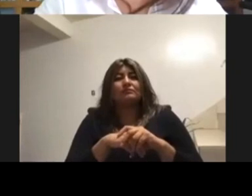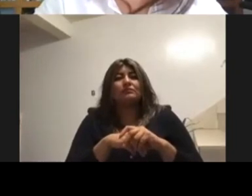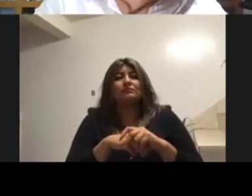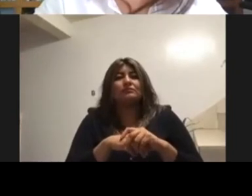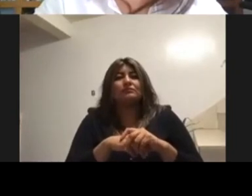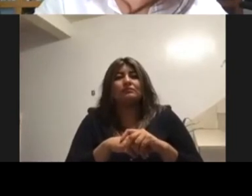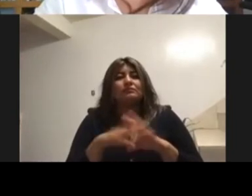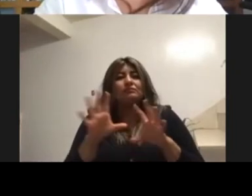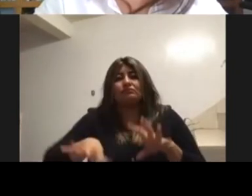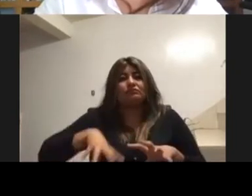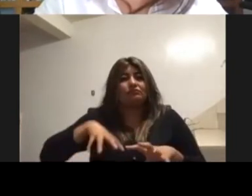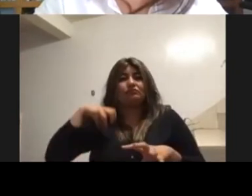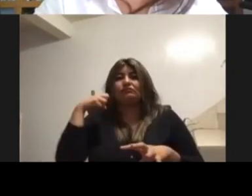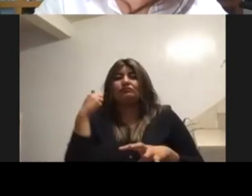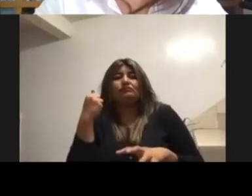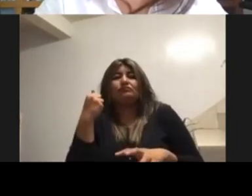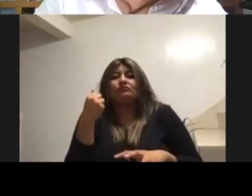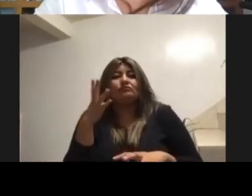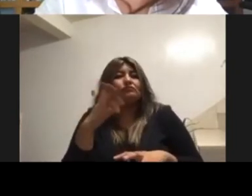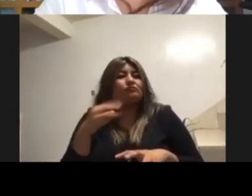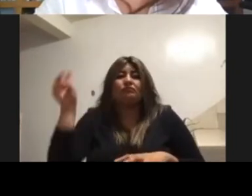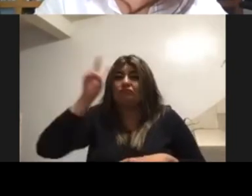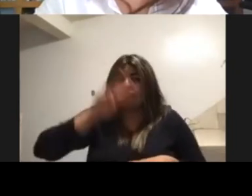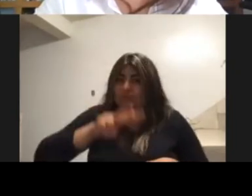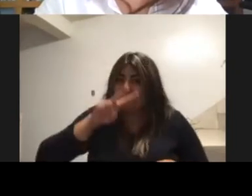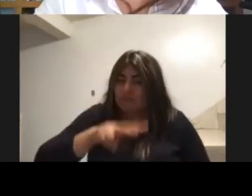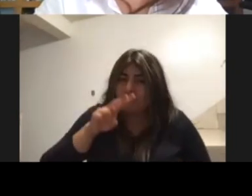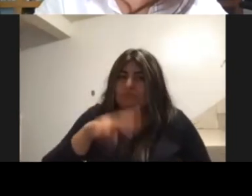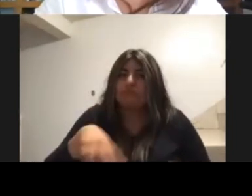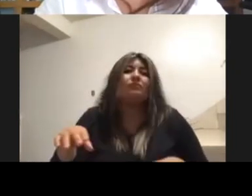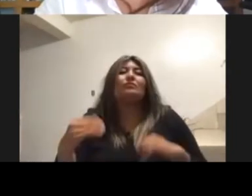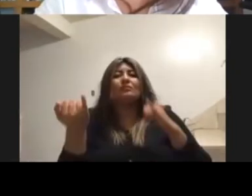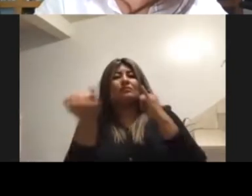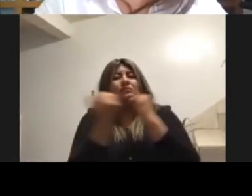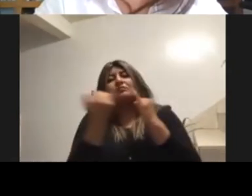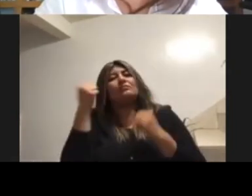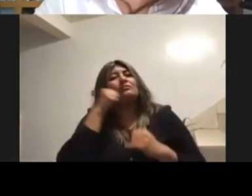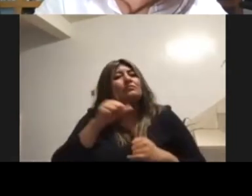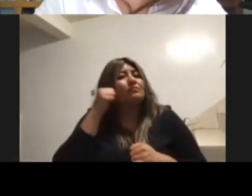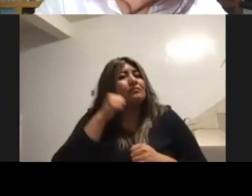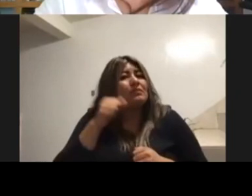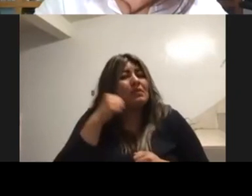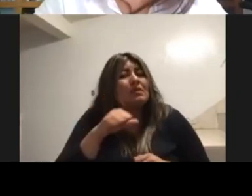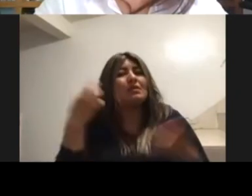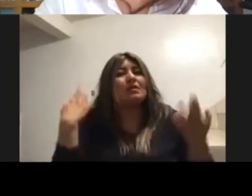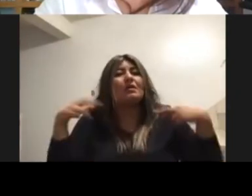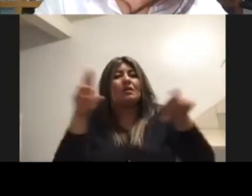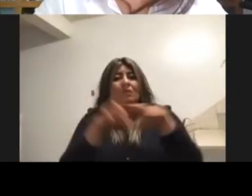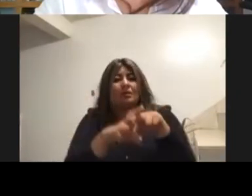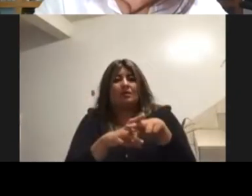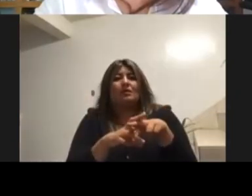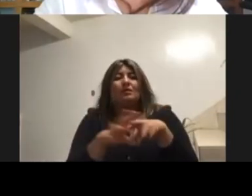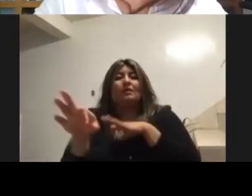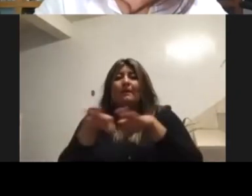una metáfora ni un lugar común. Sí aprovechar la ventaja pedagógica que te da la diversidad. En cuanto a